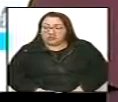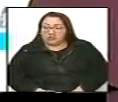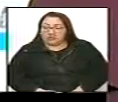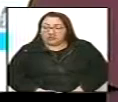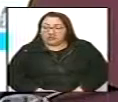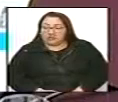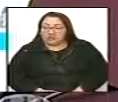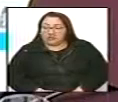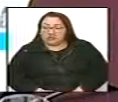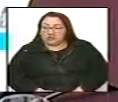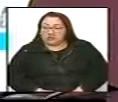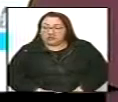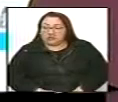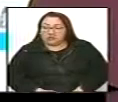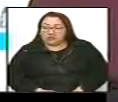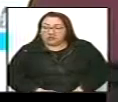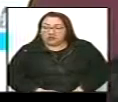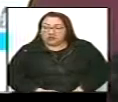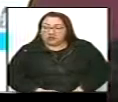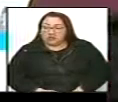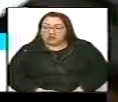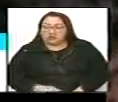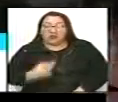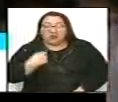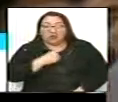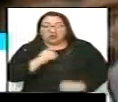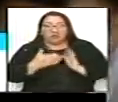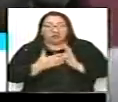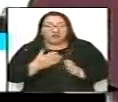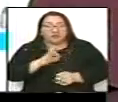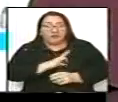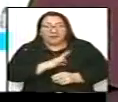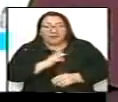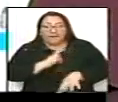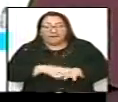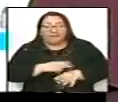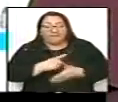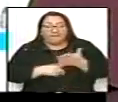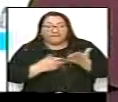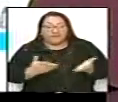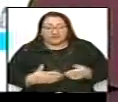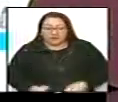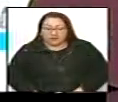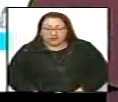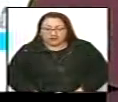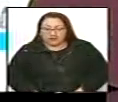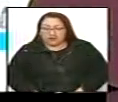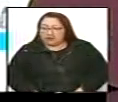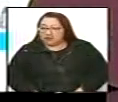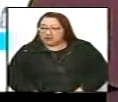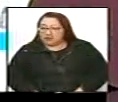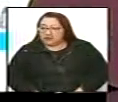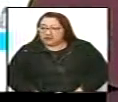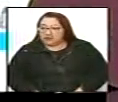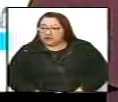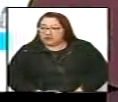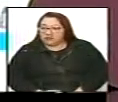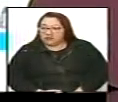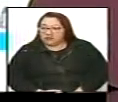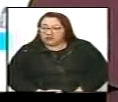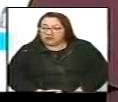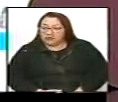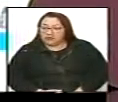fiscal. Además, hay una denuncia presentada por la Fiscalía para tener mayores elementos de